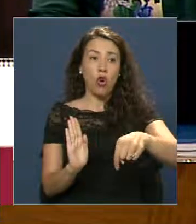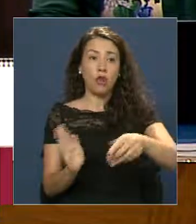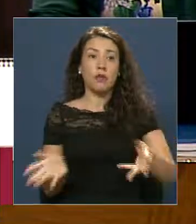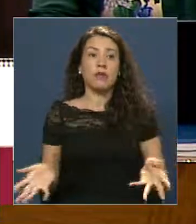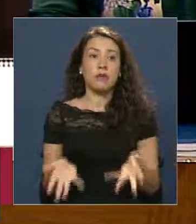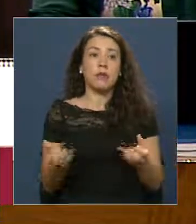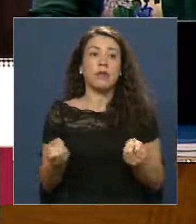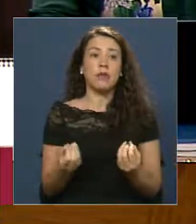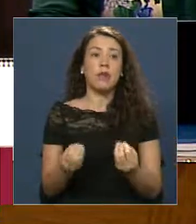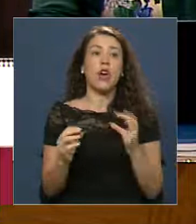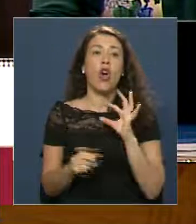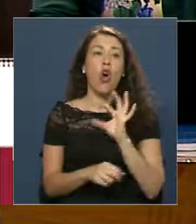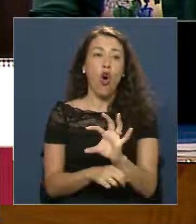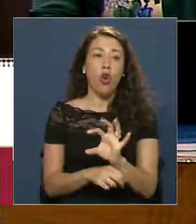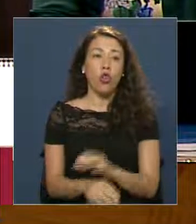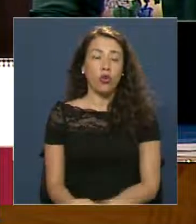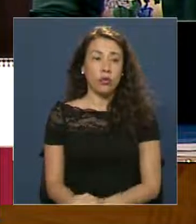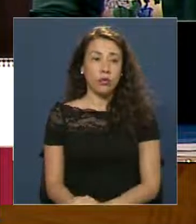incitación al odio.